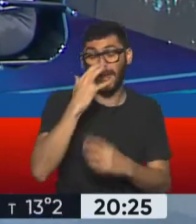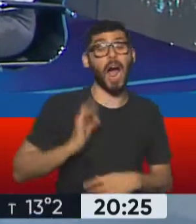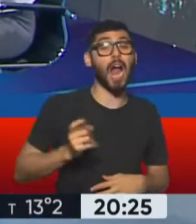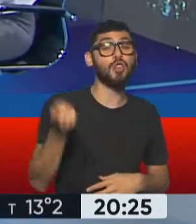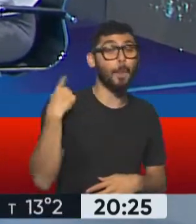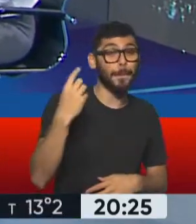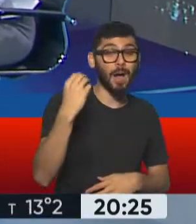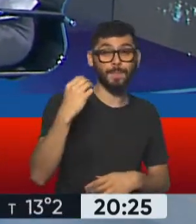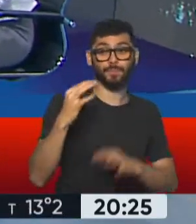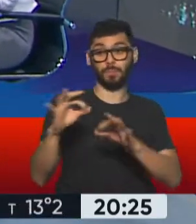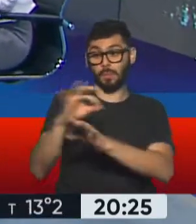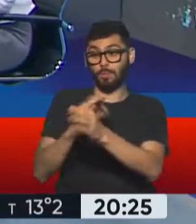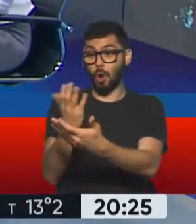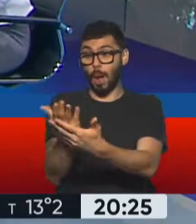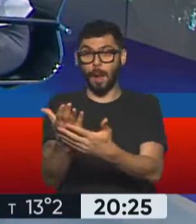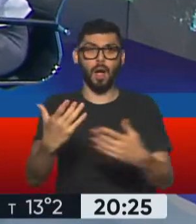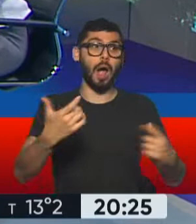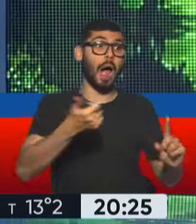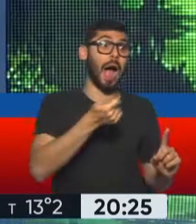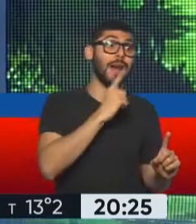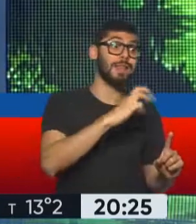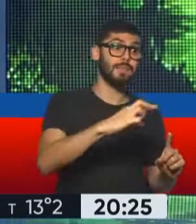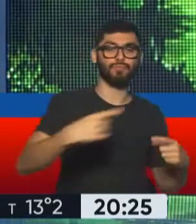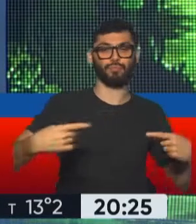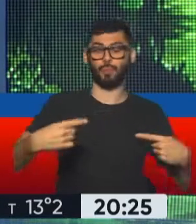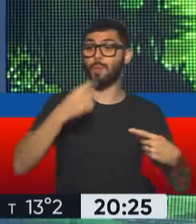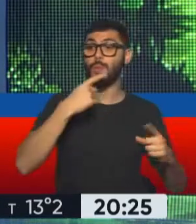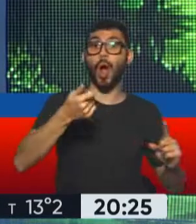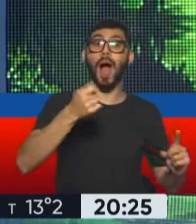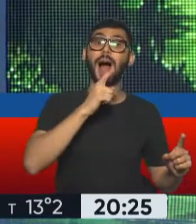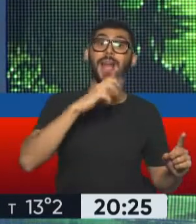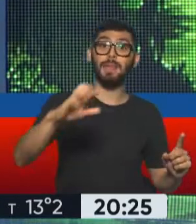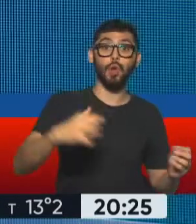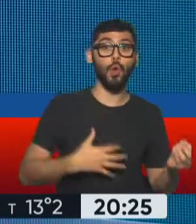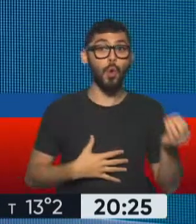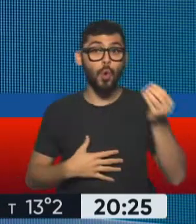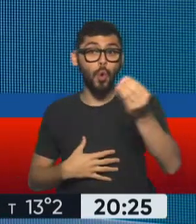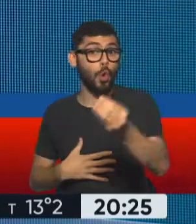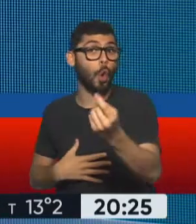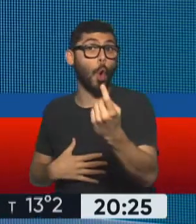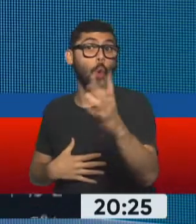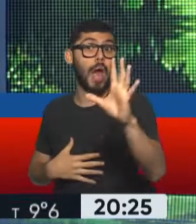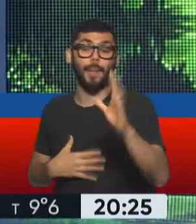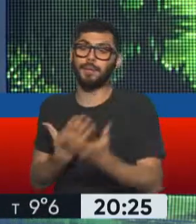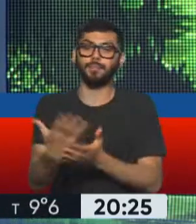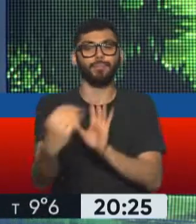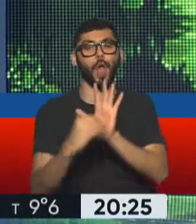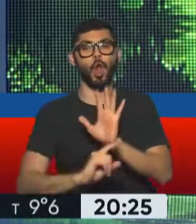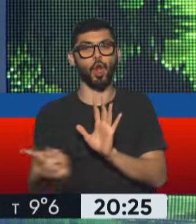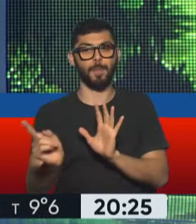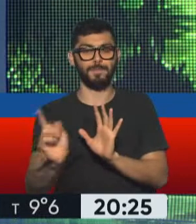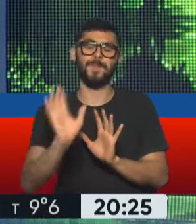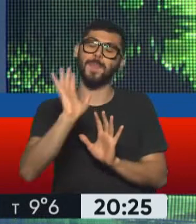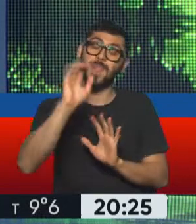este programa era incompatible con el ATP. Si habías recibido un solo mes el ATP, ya no podías entrar en el Preservar Trabajo. Ahora, para